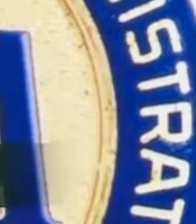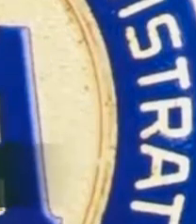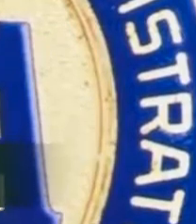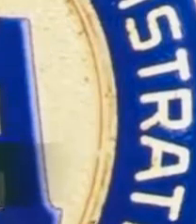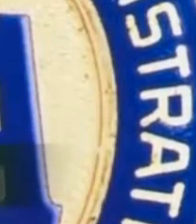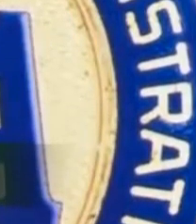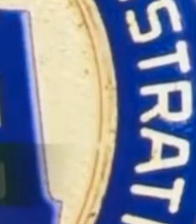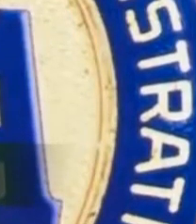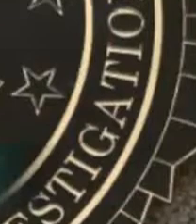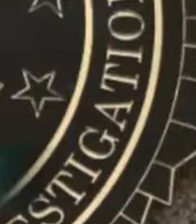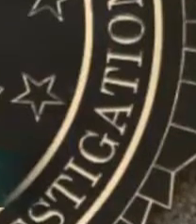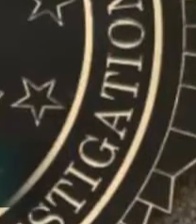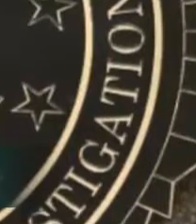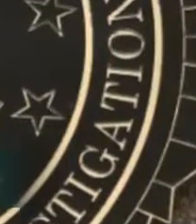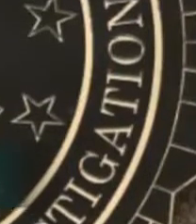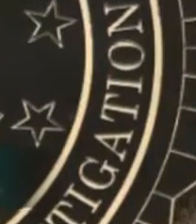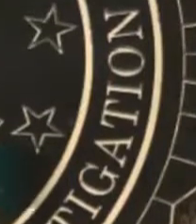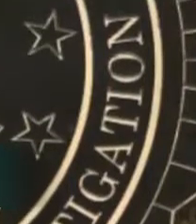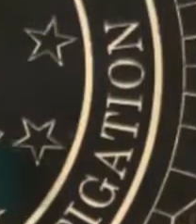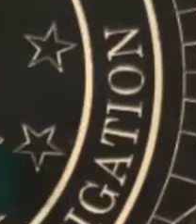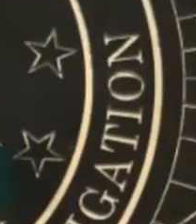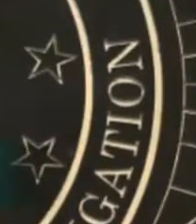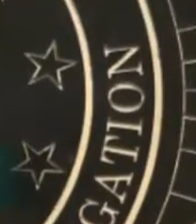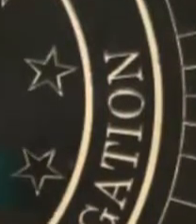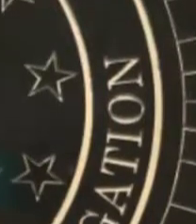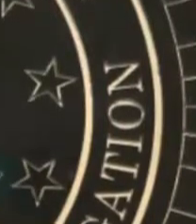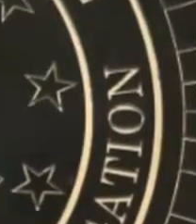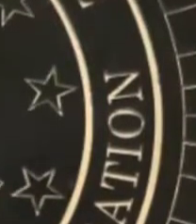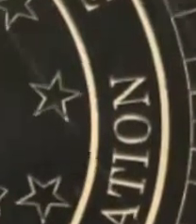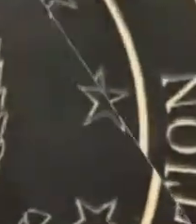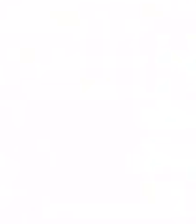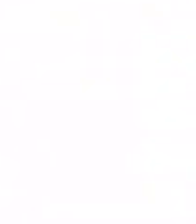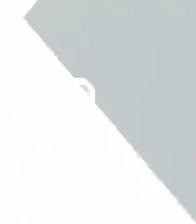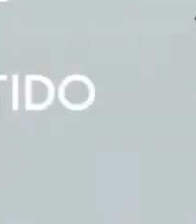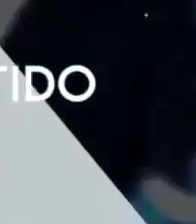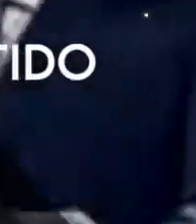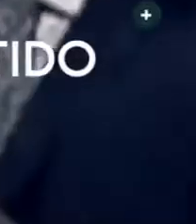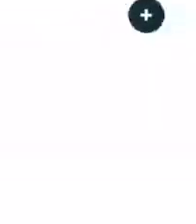de Drogas, ODEA, y el Buró Federal de Investigaciones, FBI.